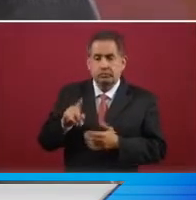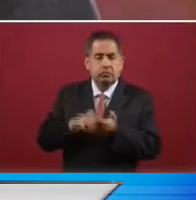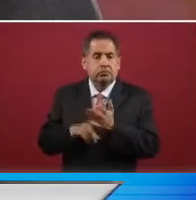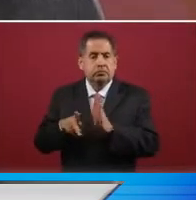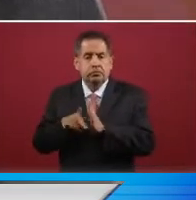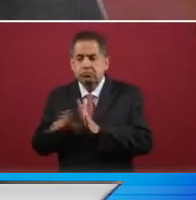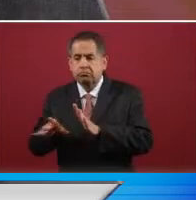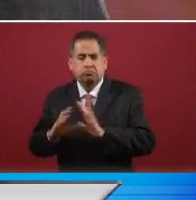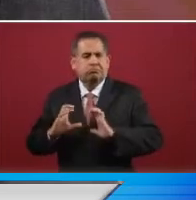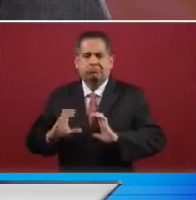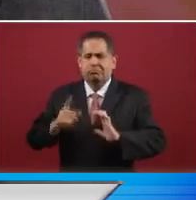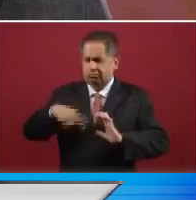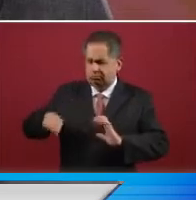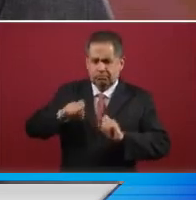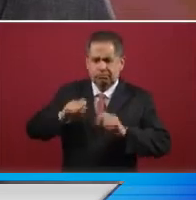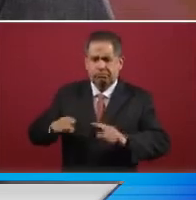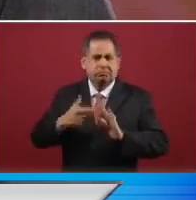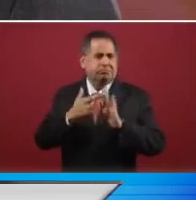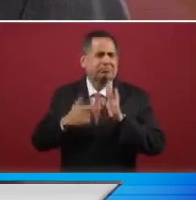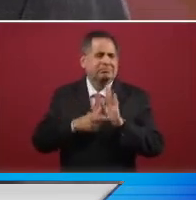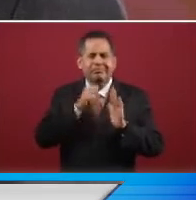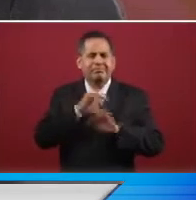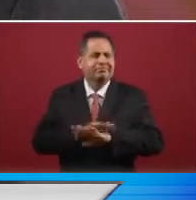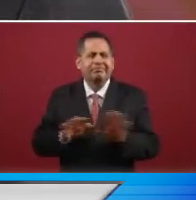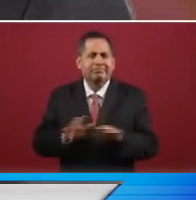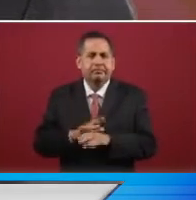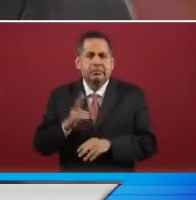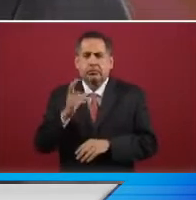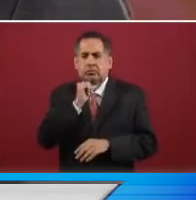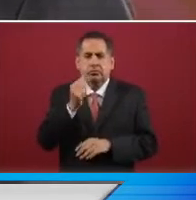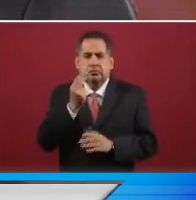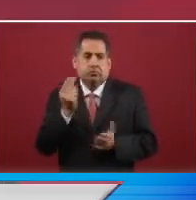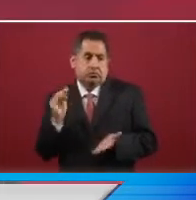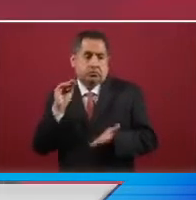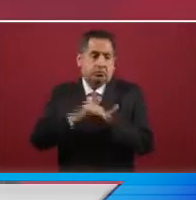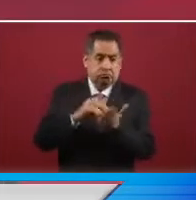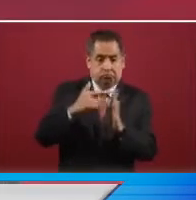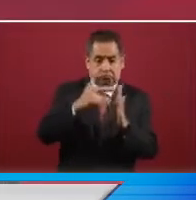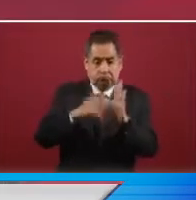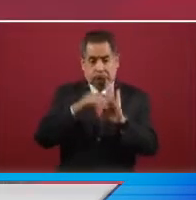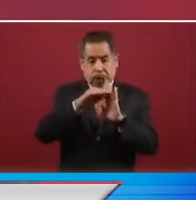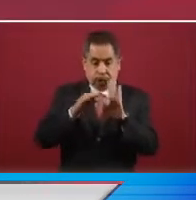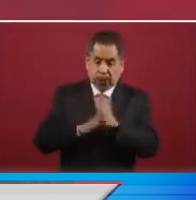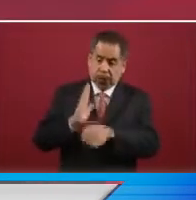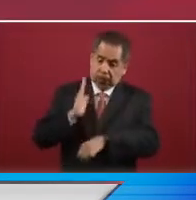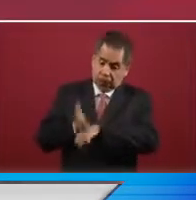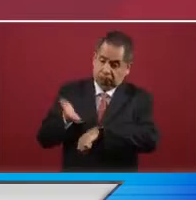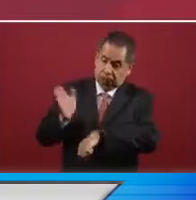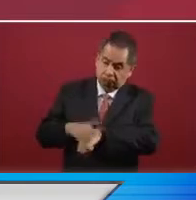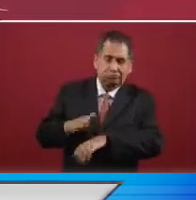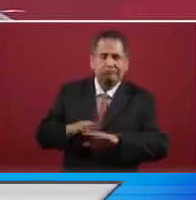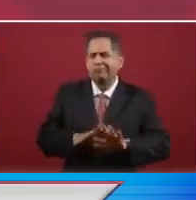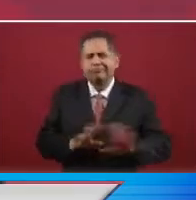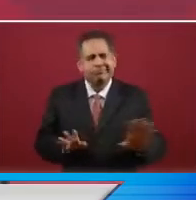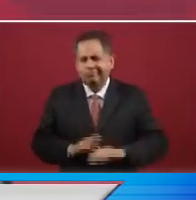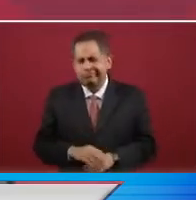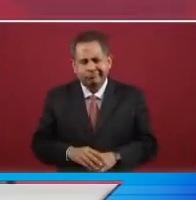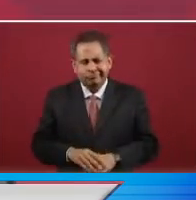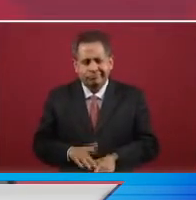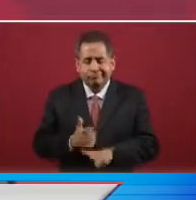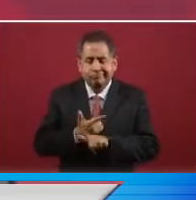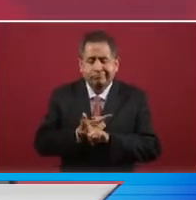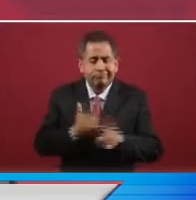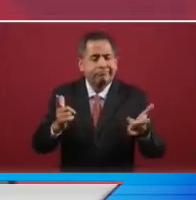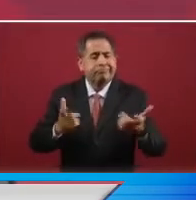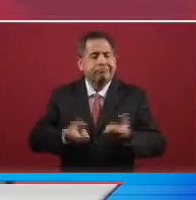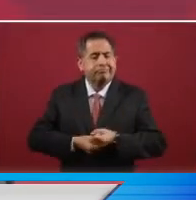prensa. Respecto a la propuesta del diputado del Partido del Trabajo para regular medios de comunicación, manifestó el presidente ser partidario de